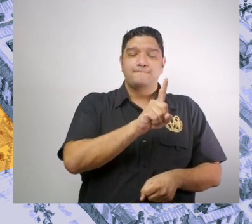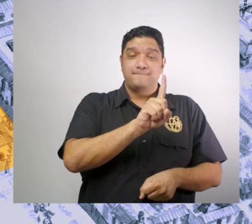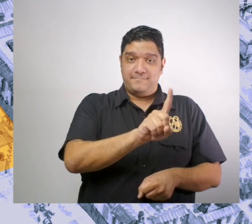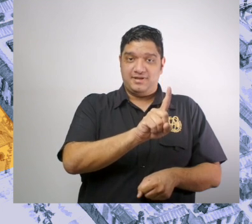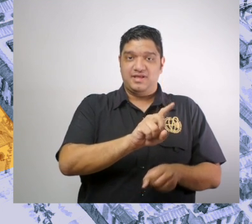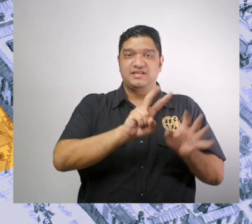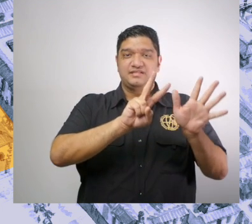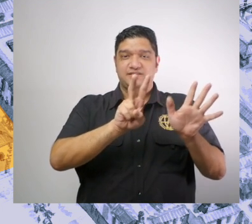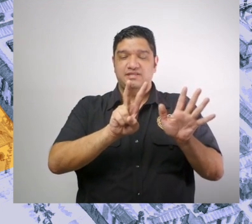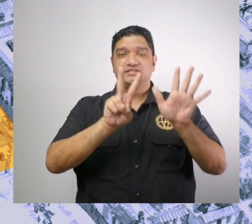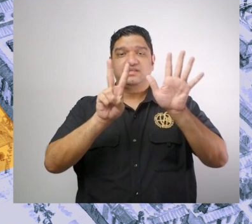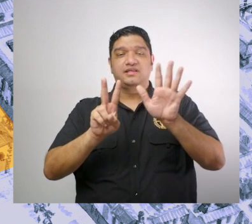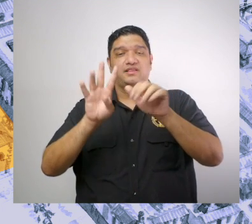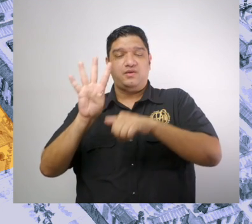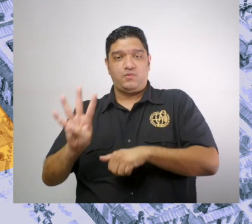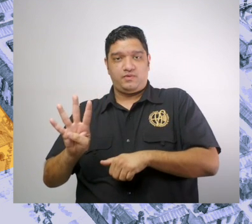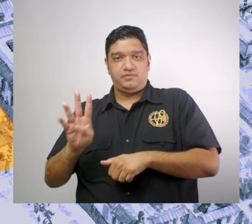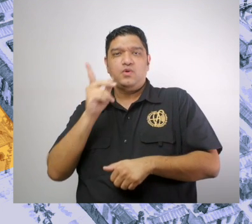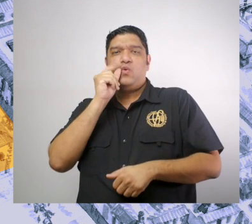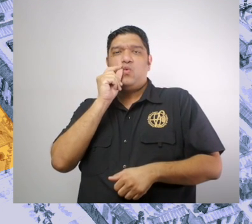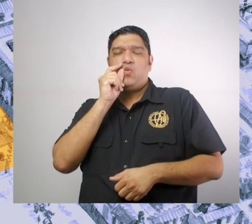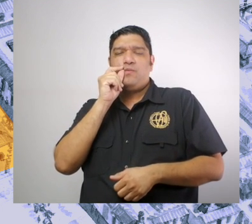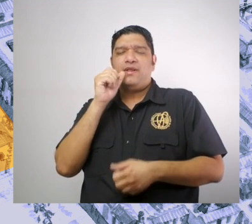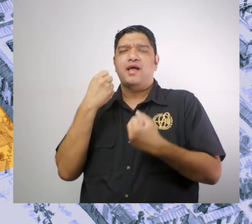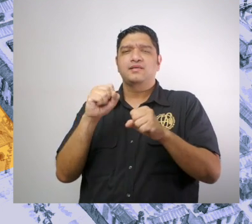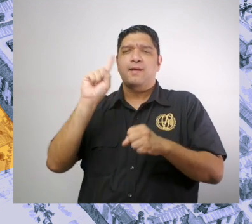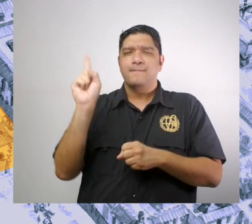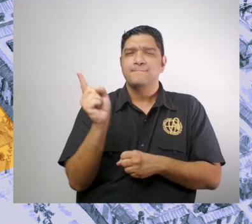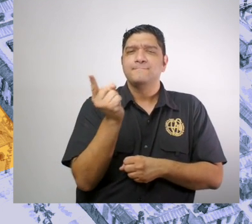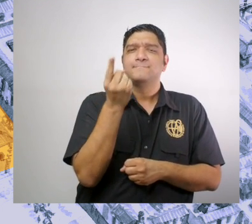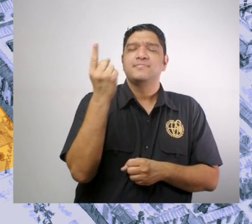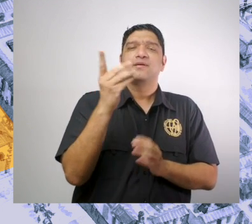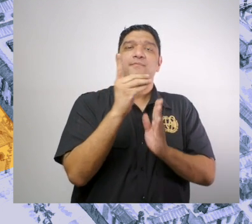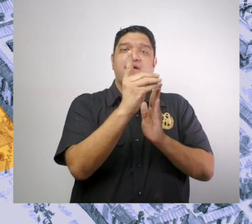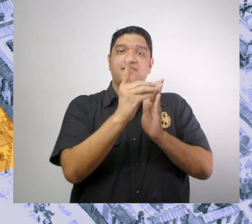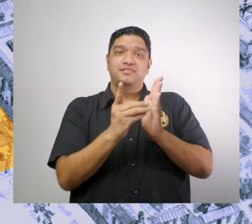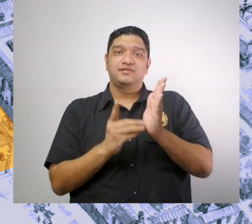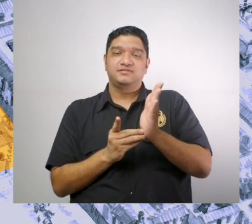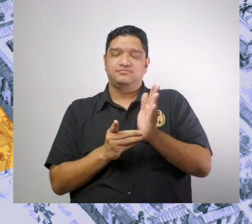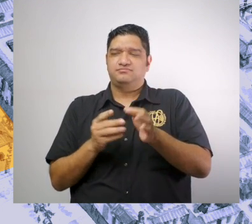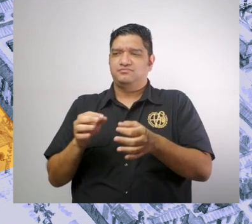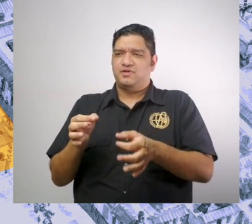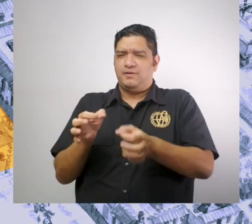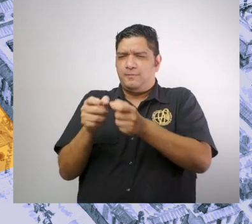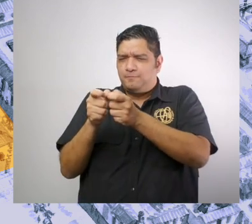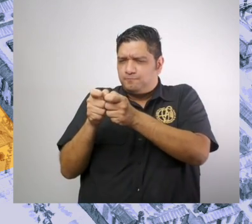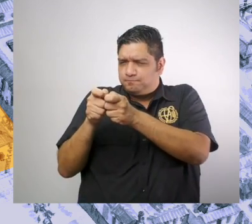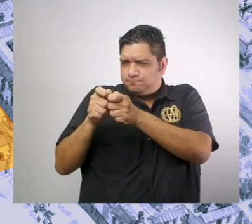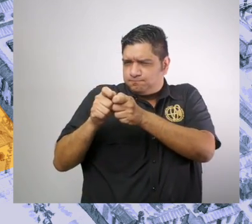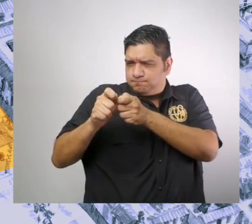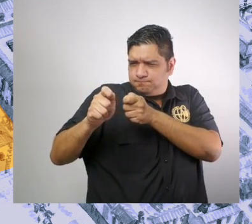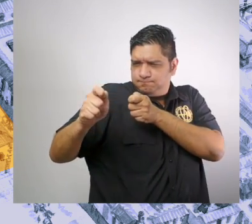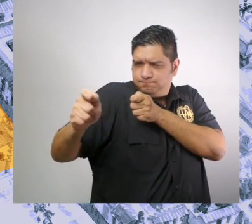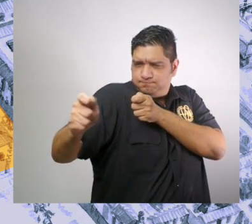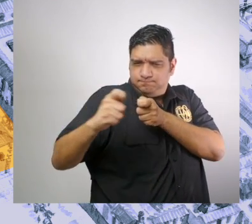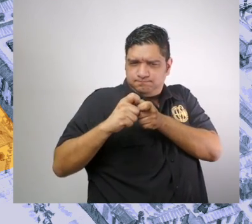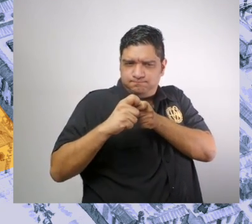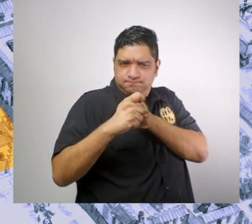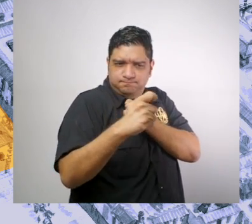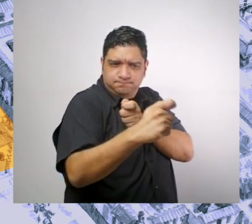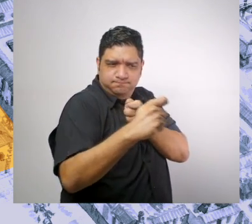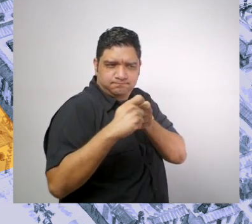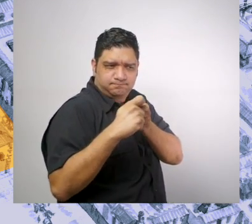1774, Luis X de Navarro hizo esta medición del Llano de la Virgen.